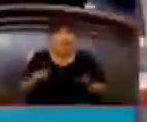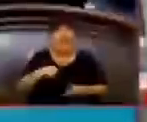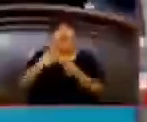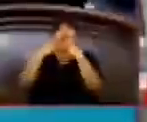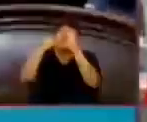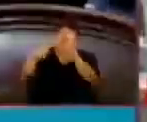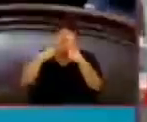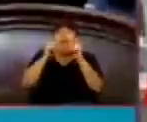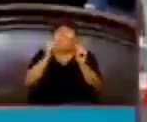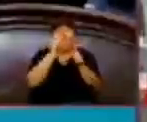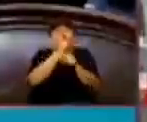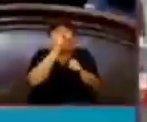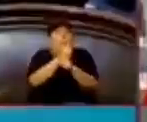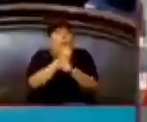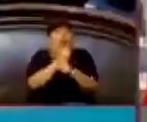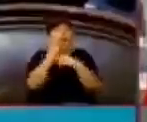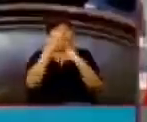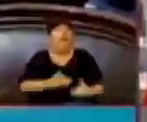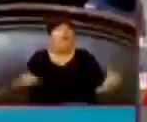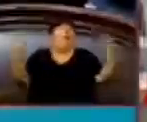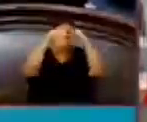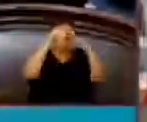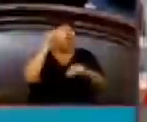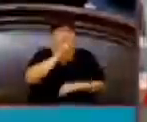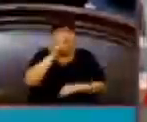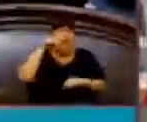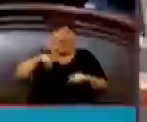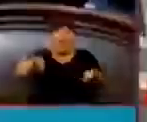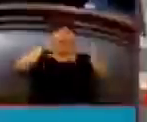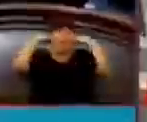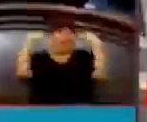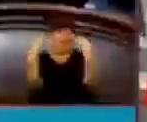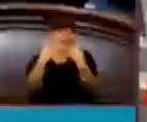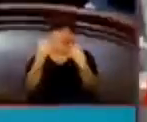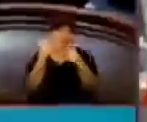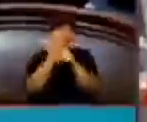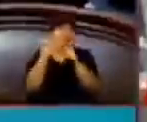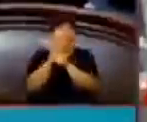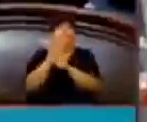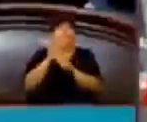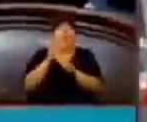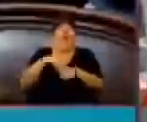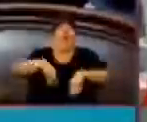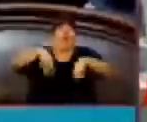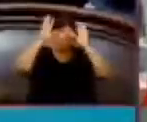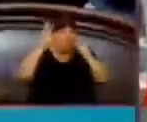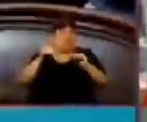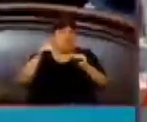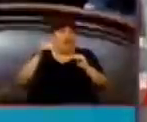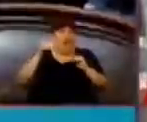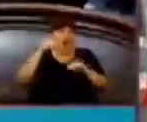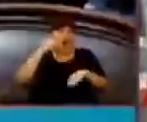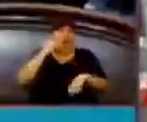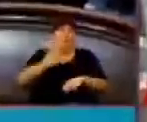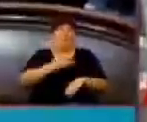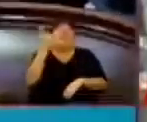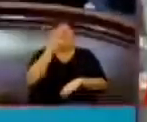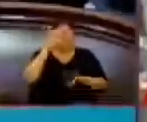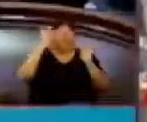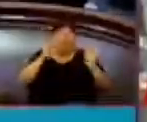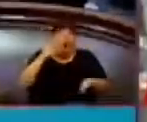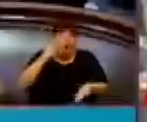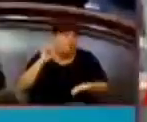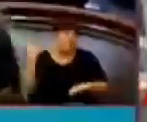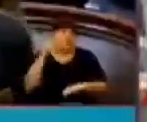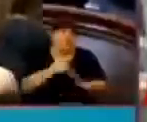es debatirlas y respetarse. Y al final, para mí, que ganen las buenas. Pero puede también ganar ideas malas, que para